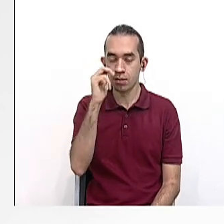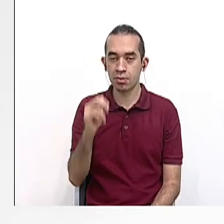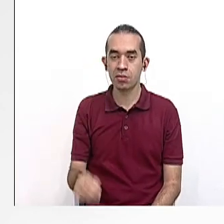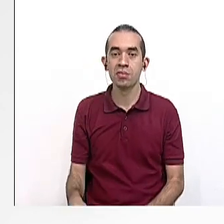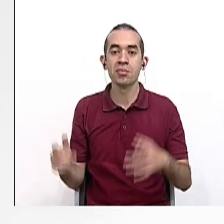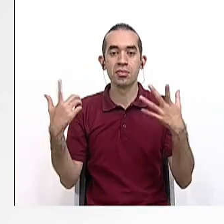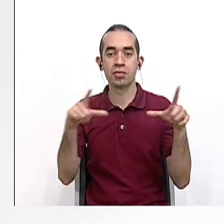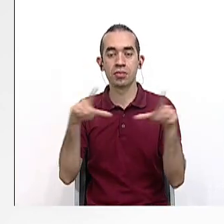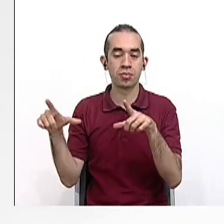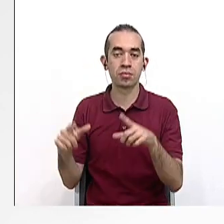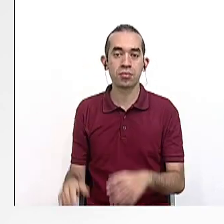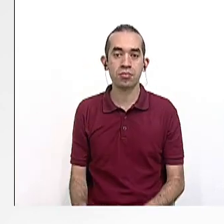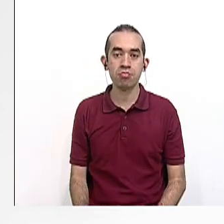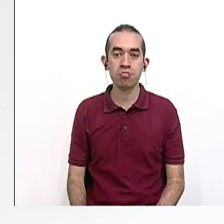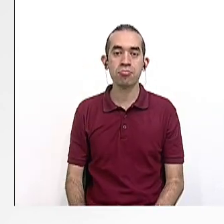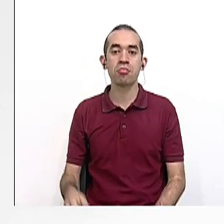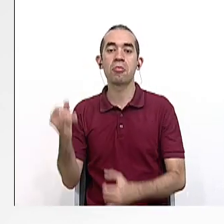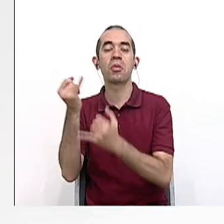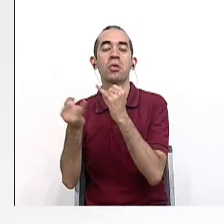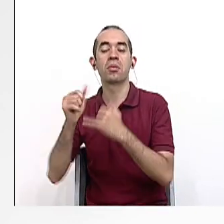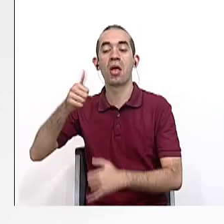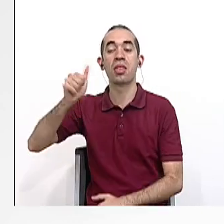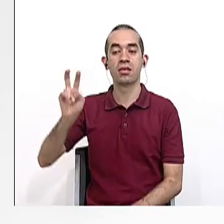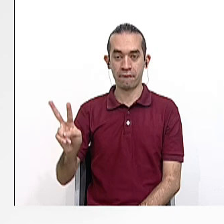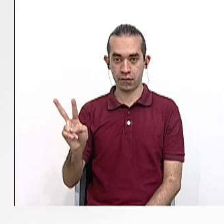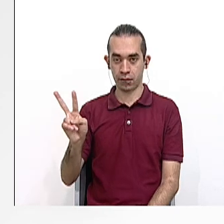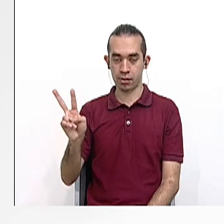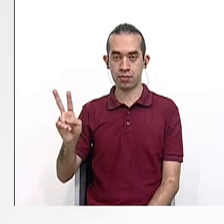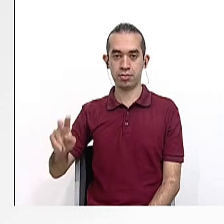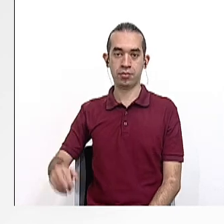Listo. Y por último, 10 voltios.